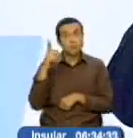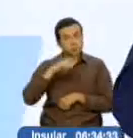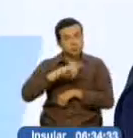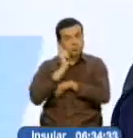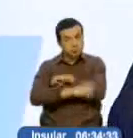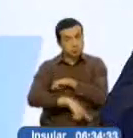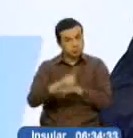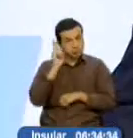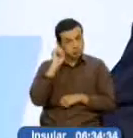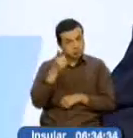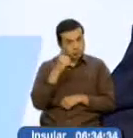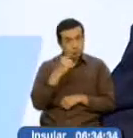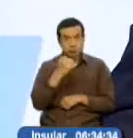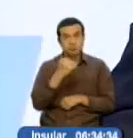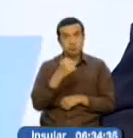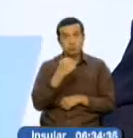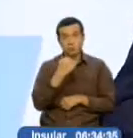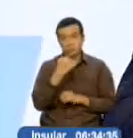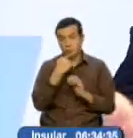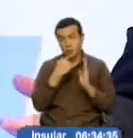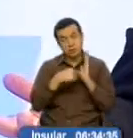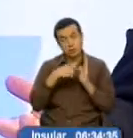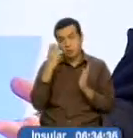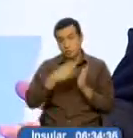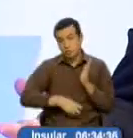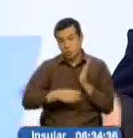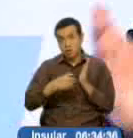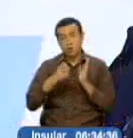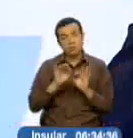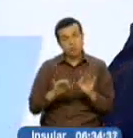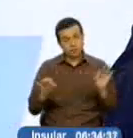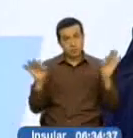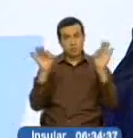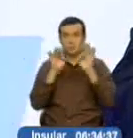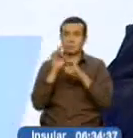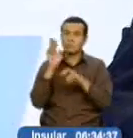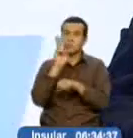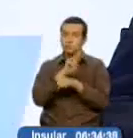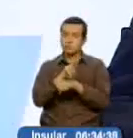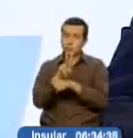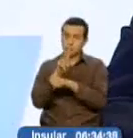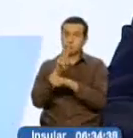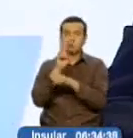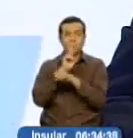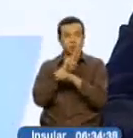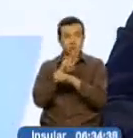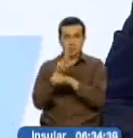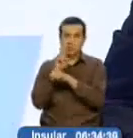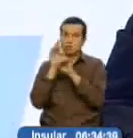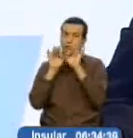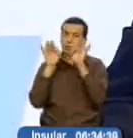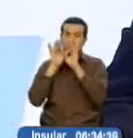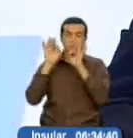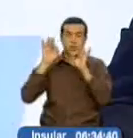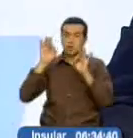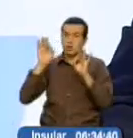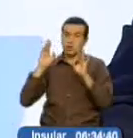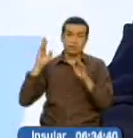atención y si es que hace falta, sancionado. Pero finalmente una superintendencia que tiene que llegar al último